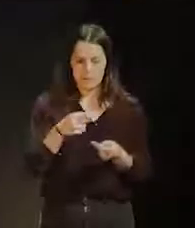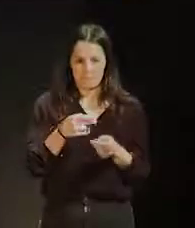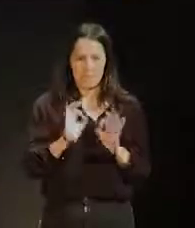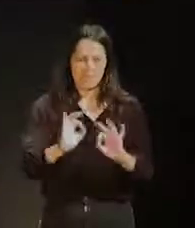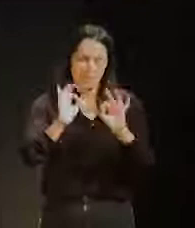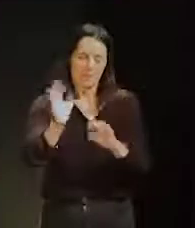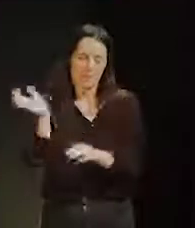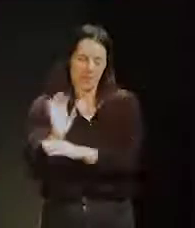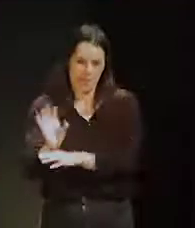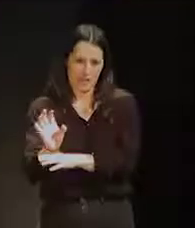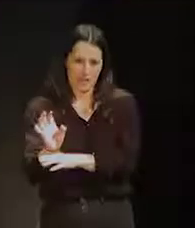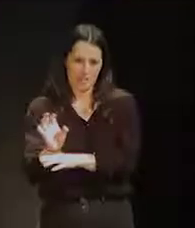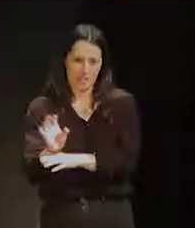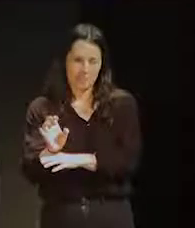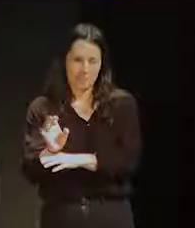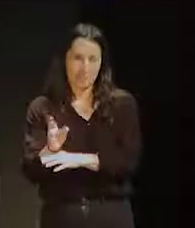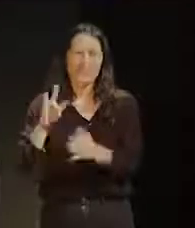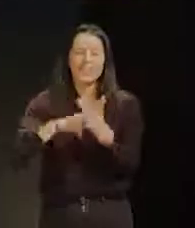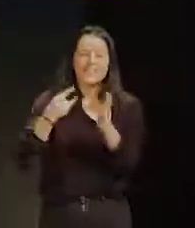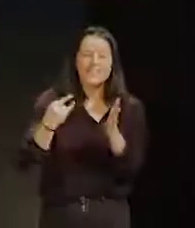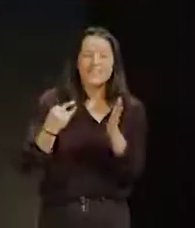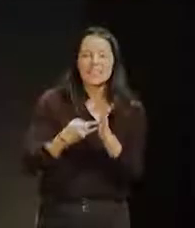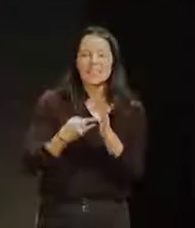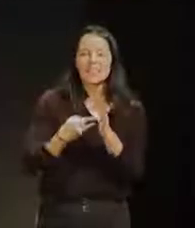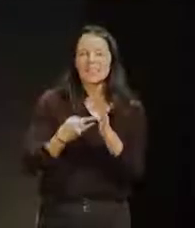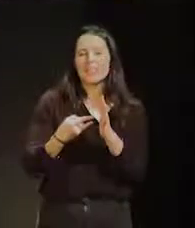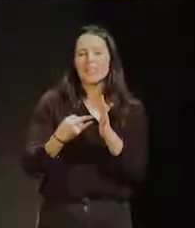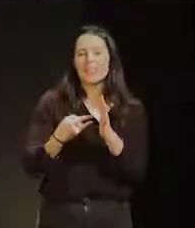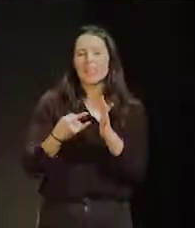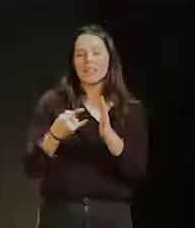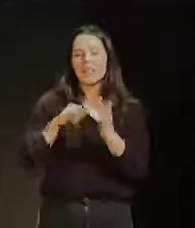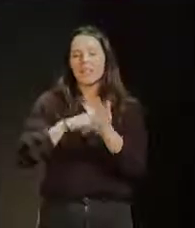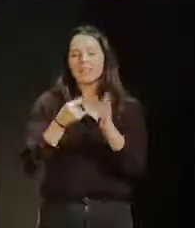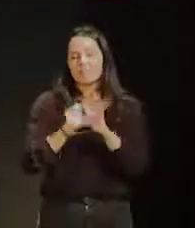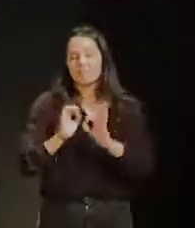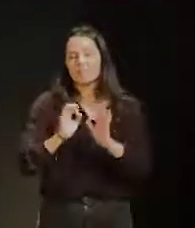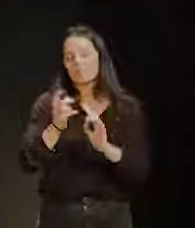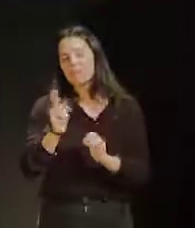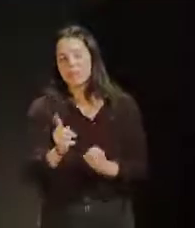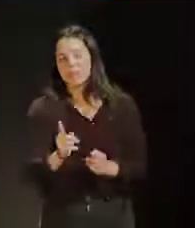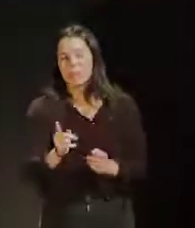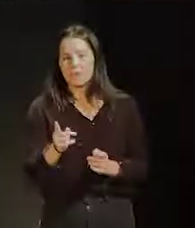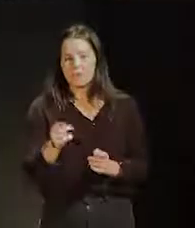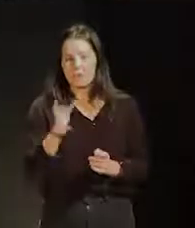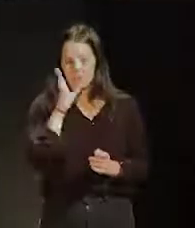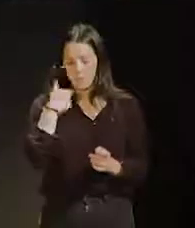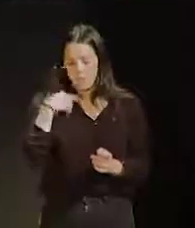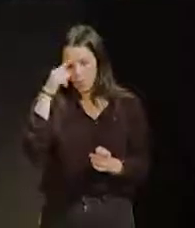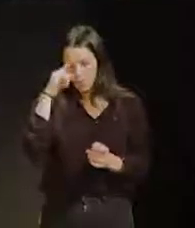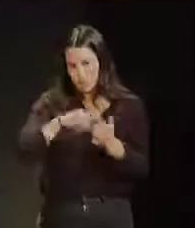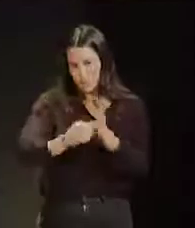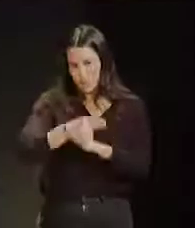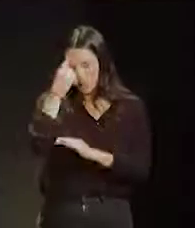cine. No tanto la técnica de la danza, porque eso la tengo en el